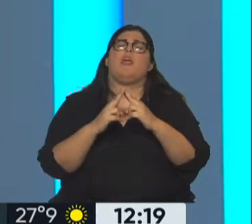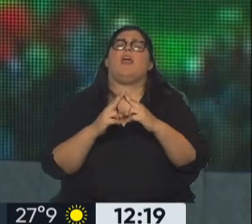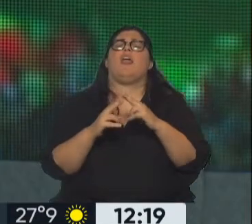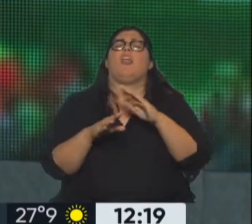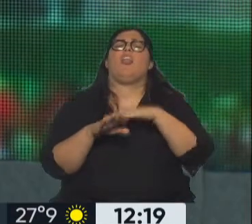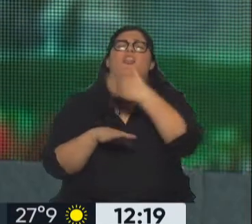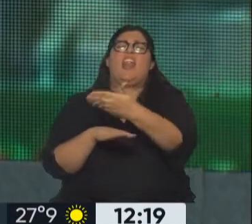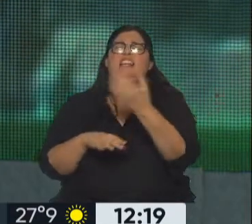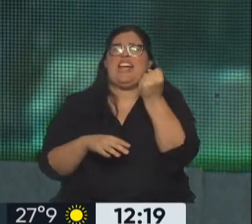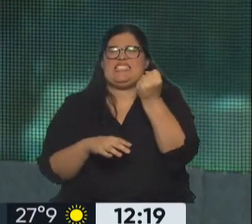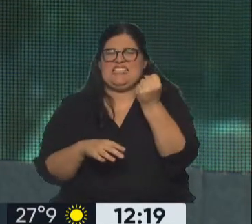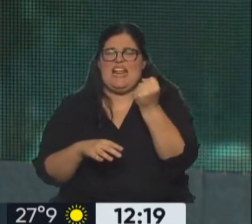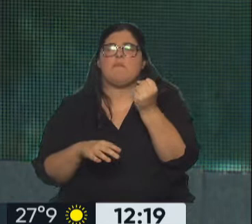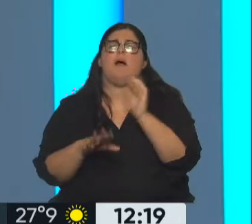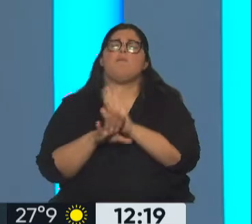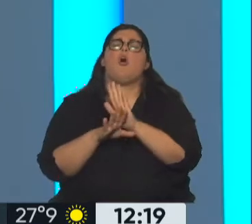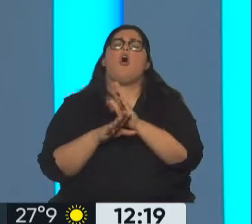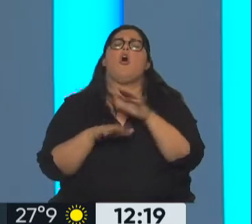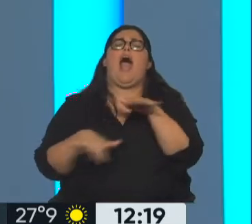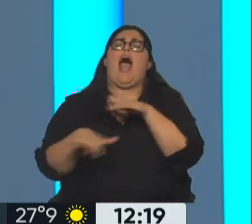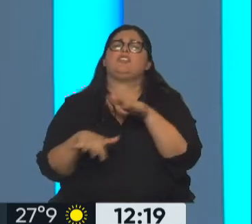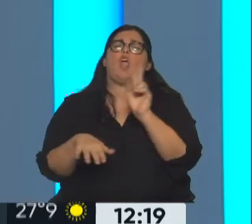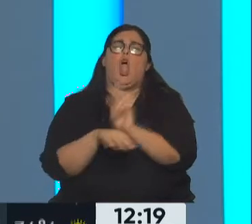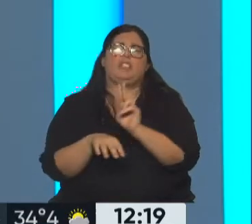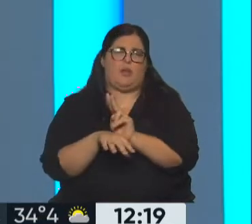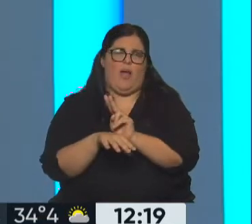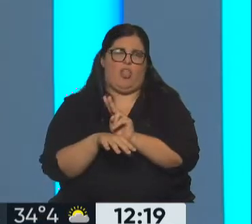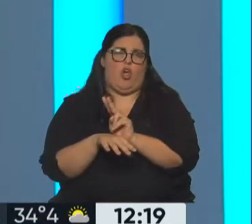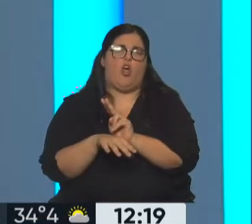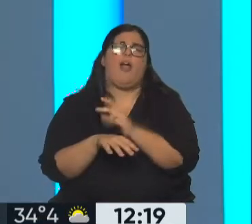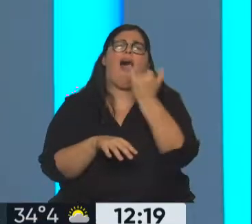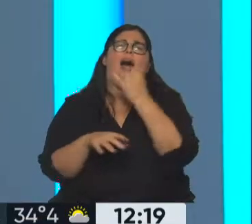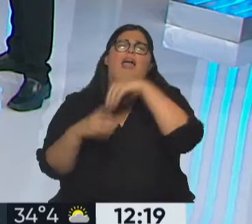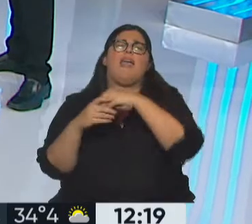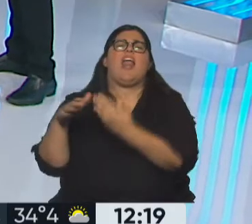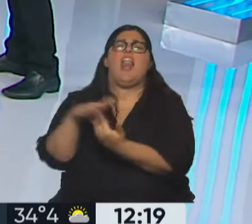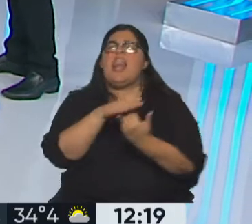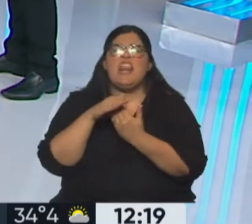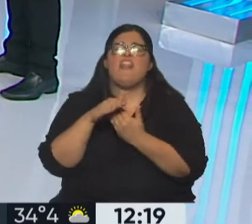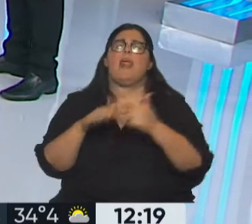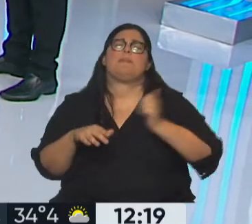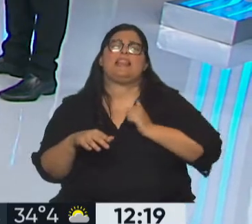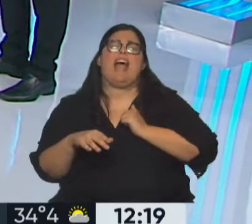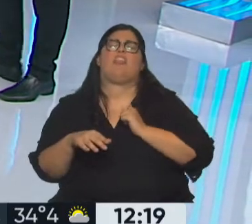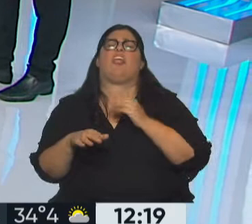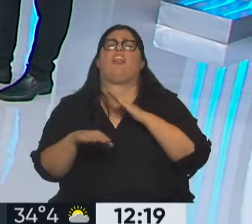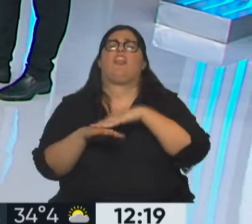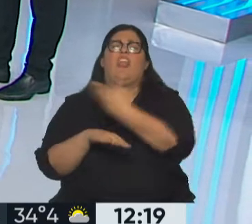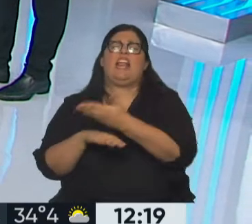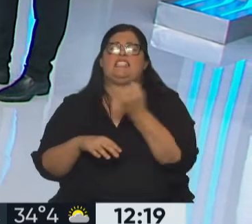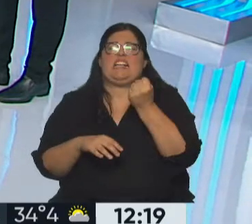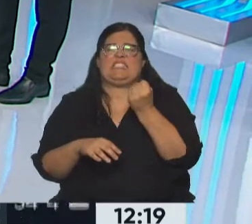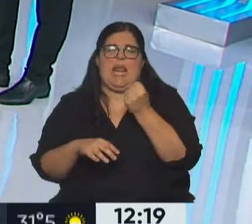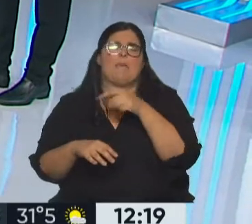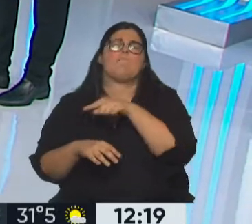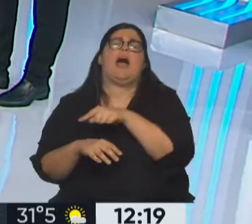conferencia política de acción conservadora que reúne a líderes y militantes de la extrema extrema derecha, no solo latinoamericana, sino